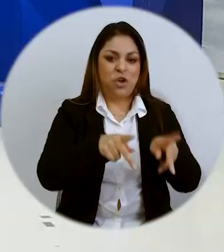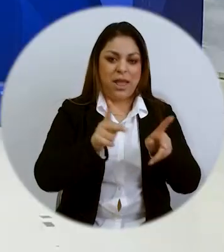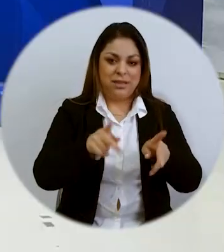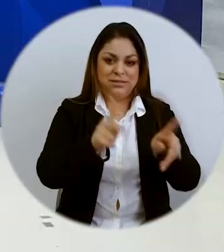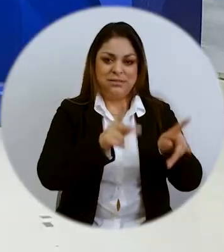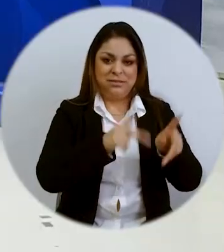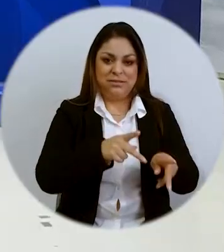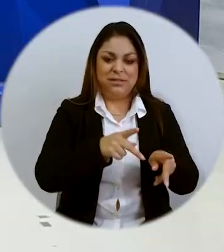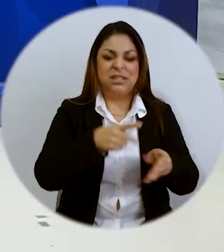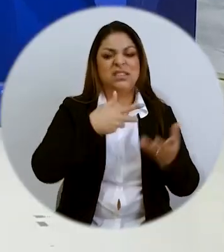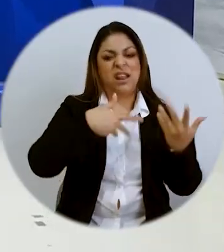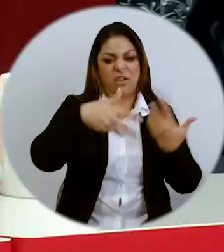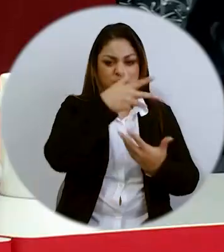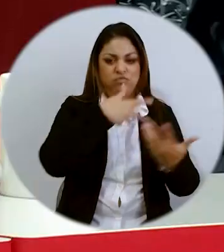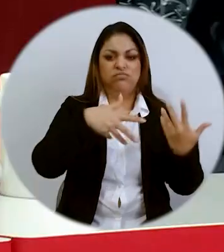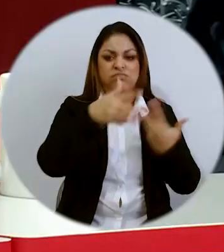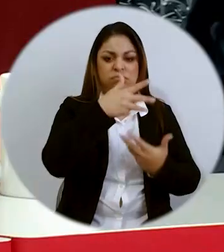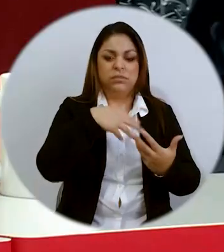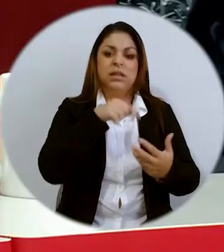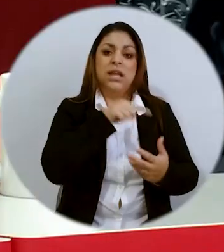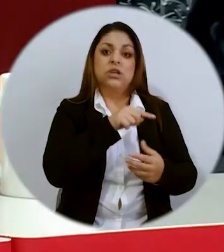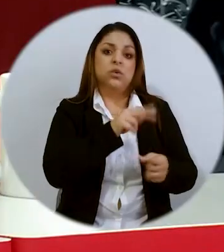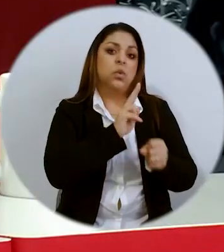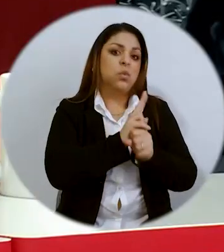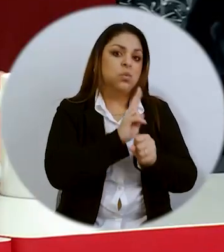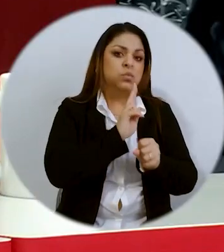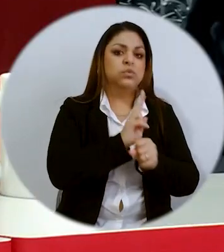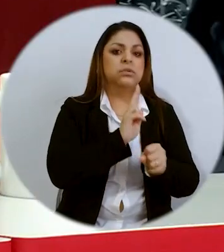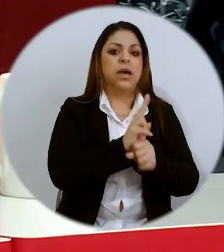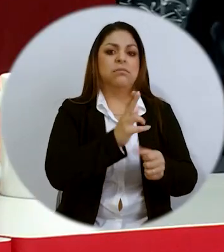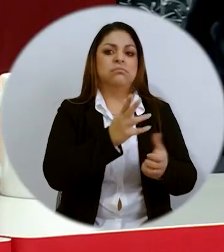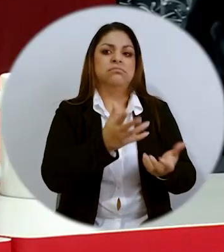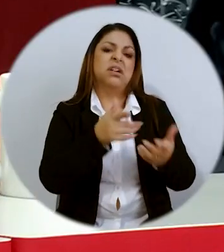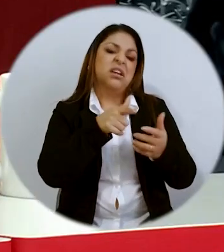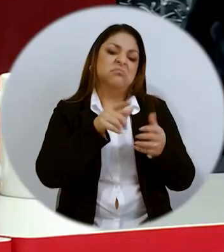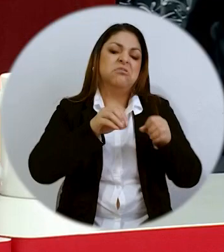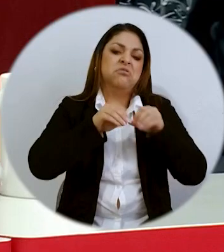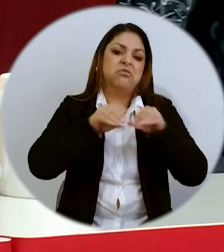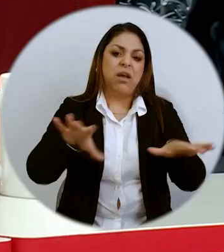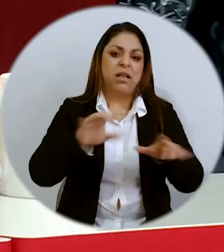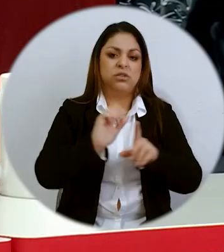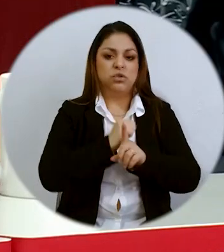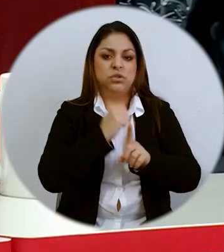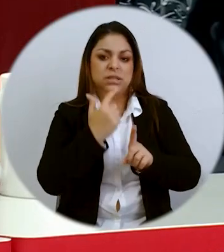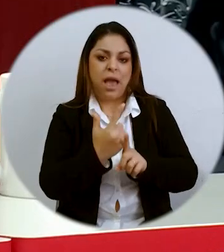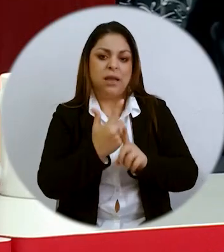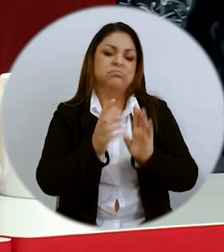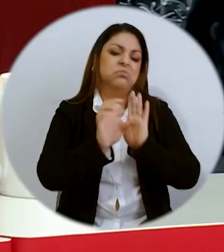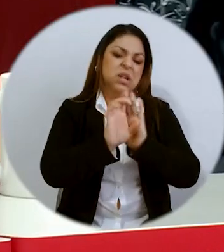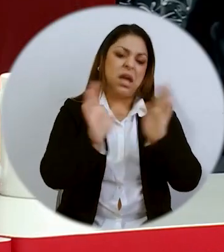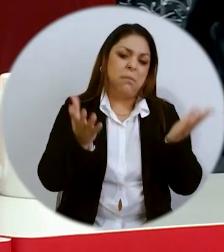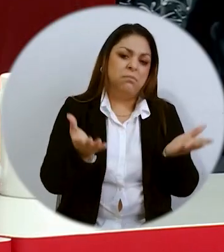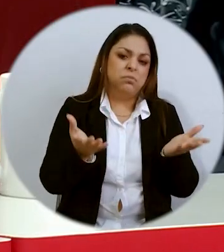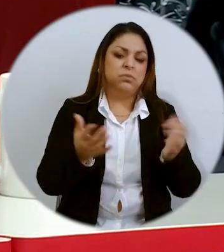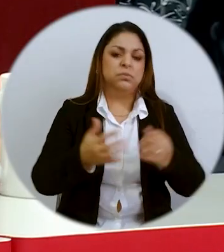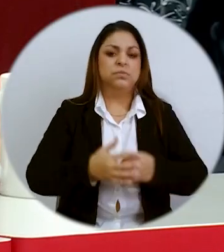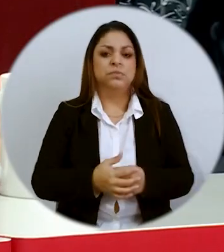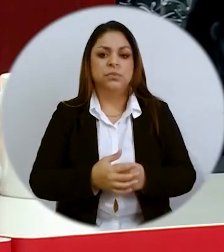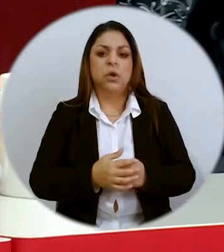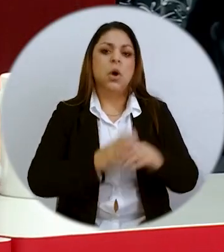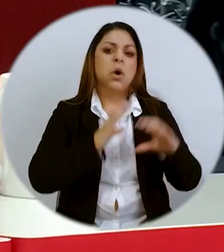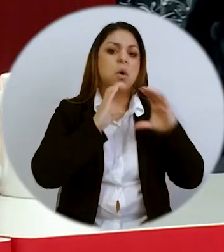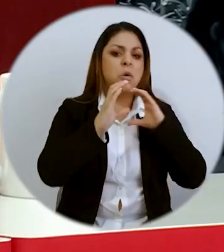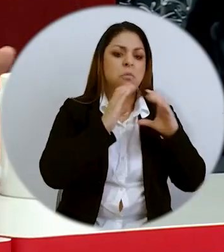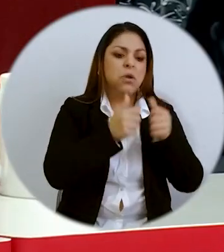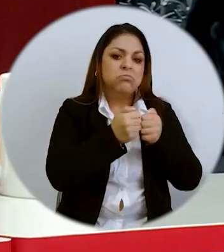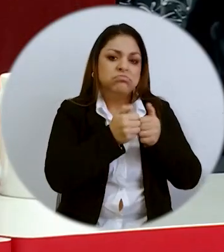personas. Entonces ahí estamos hablando del uso que se hace en redes sociales, por ejemplo,